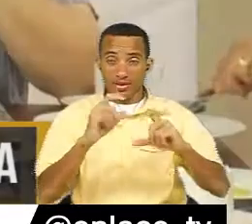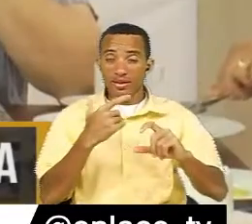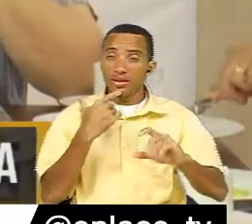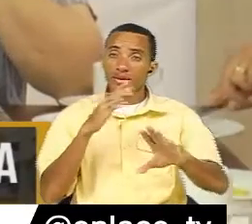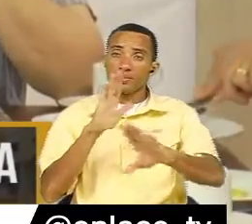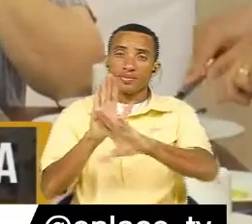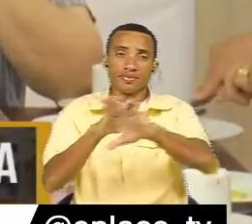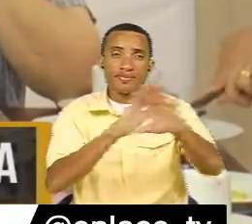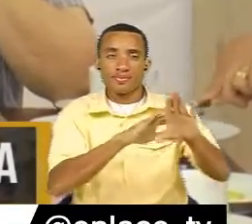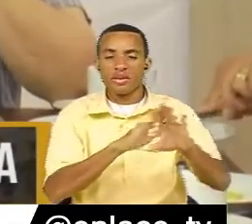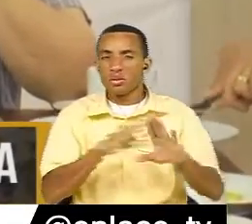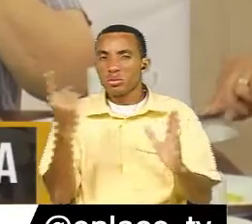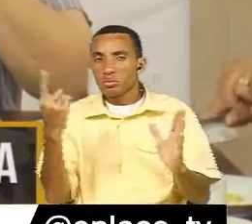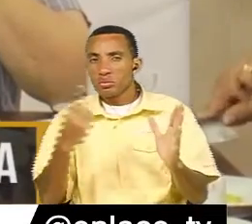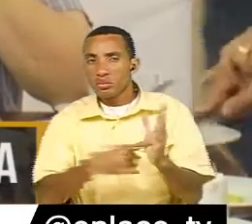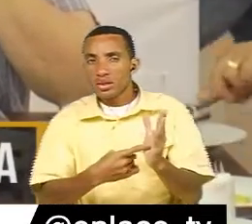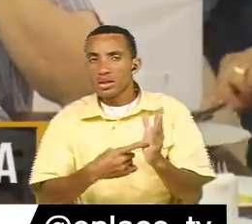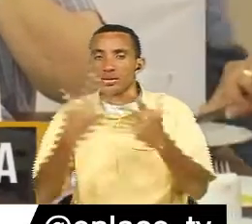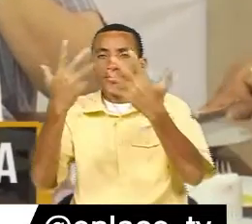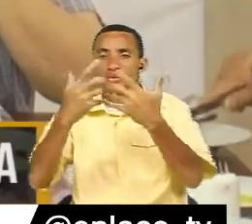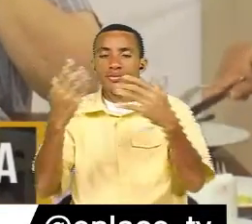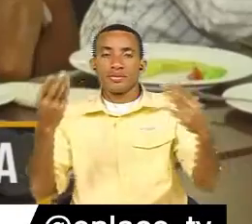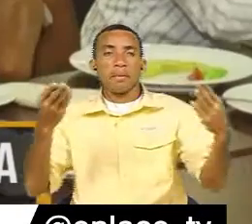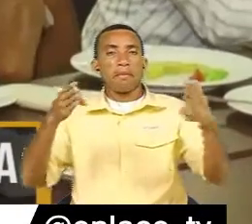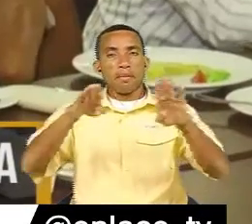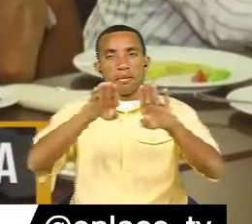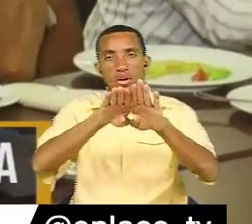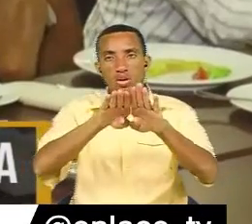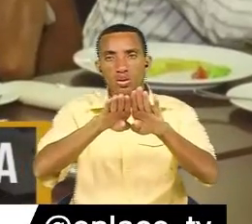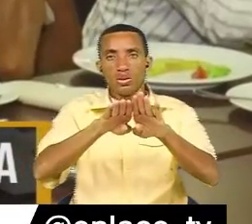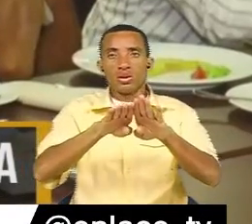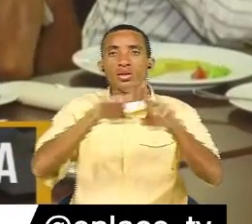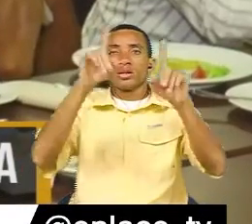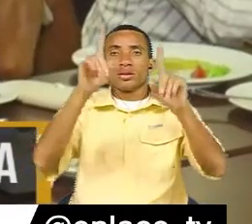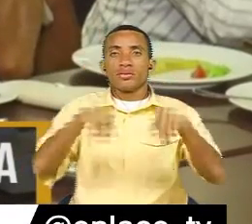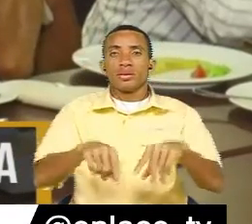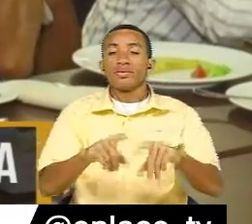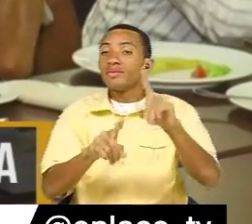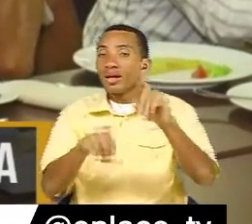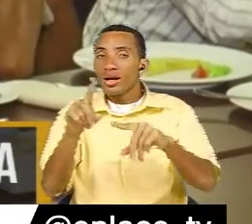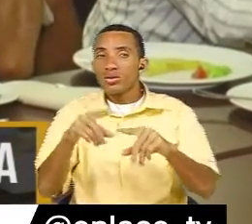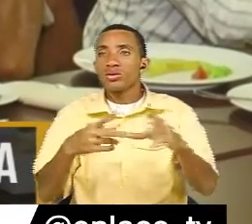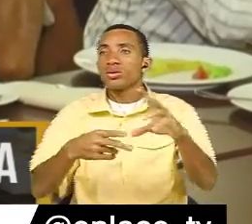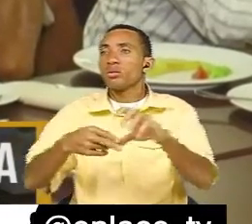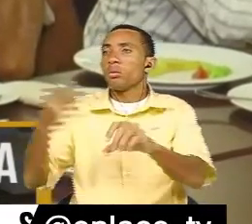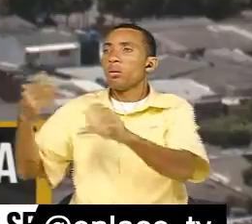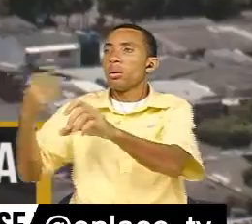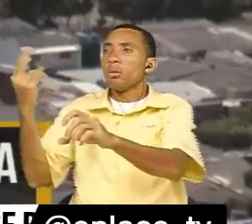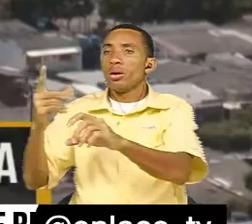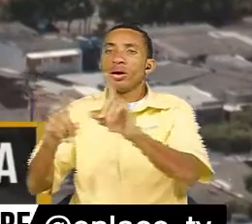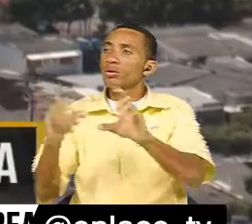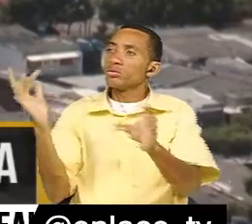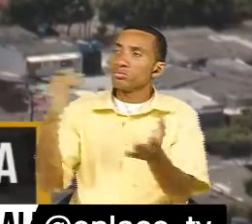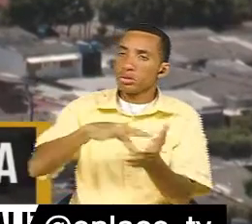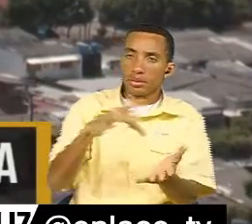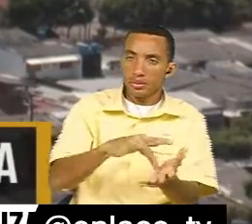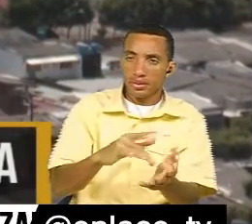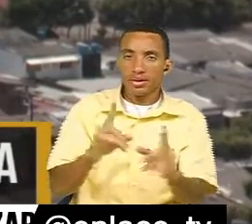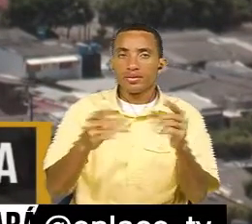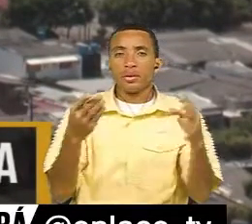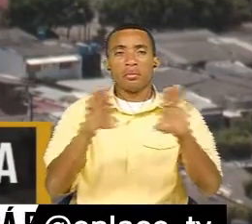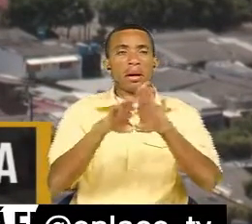que más de 1000 empresas han cerrado sus puertas, con esta inauguración se evidencia que aunque unas se van, otras llegan, apostándole al desarrollo que a